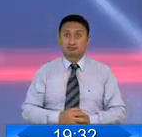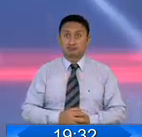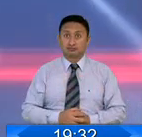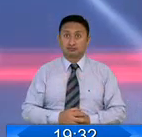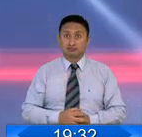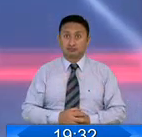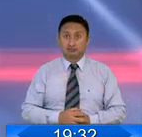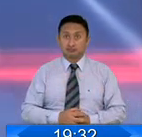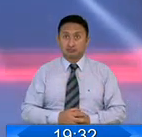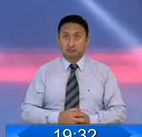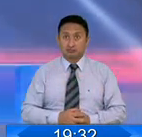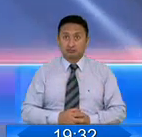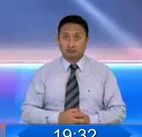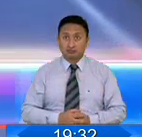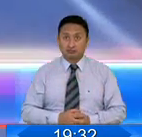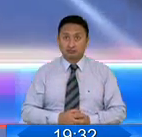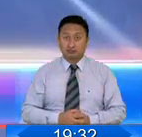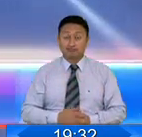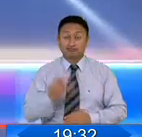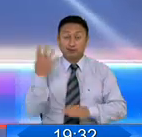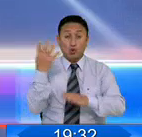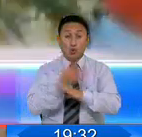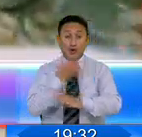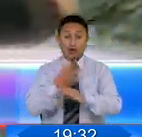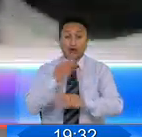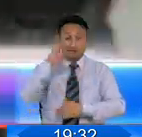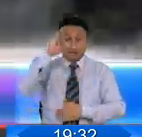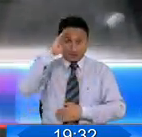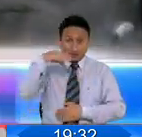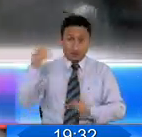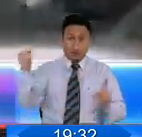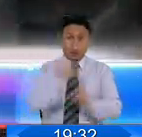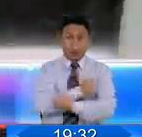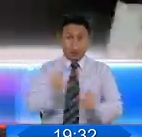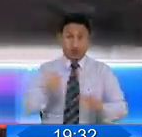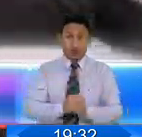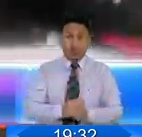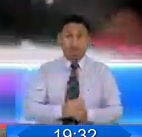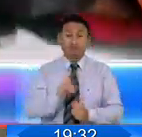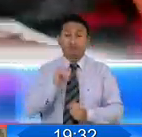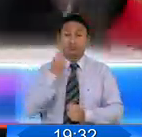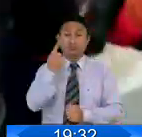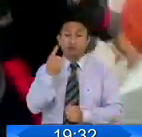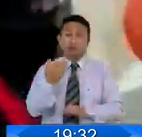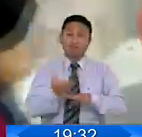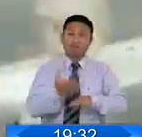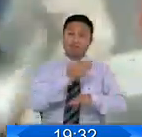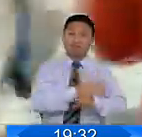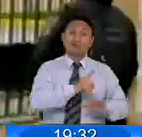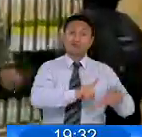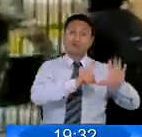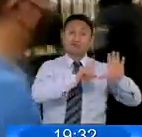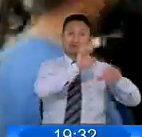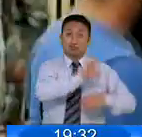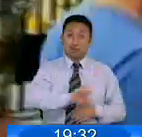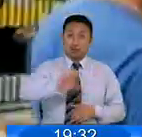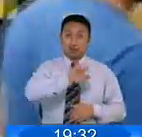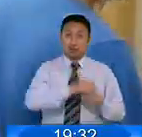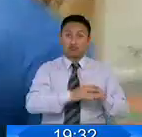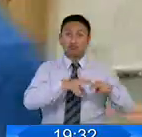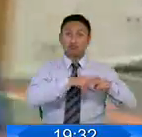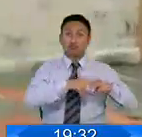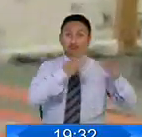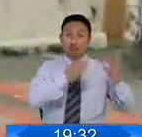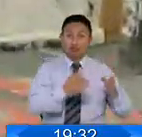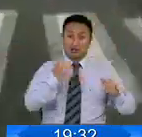Esta es la cuarta agresión a un policía metropolitano en lo que va del año. El primer evento se registró el 6 de enero, cuando un taxista se enfrentó